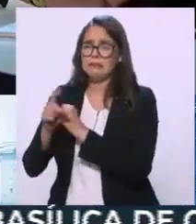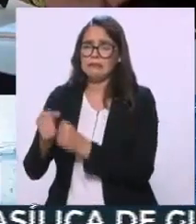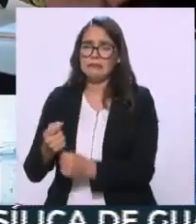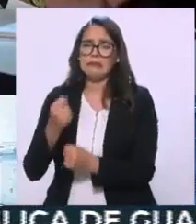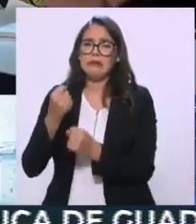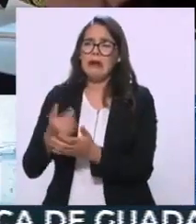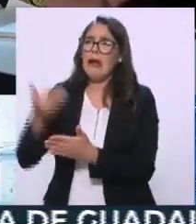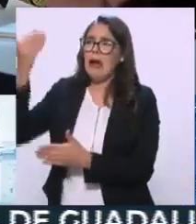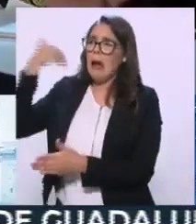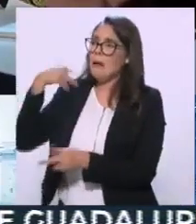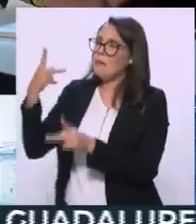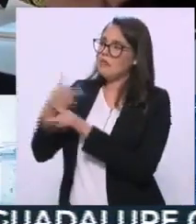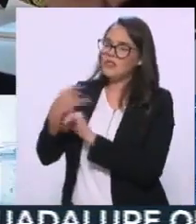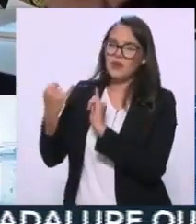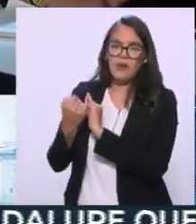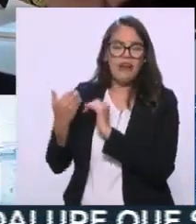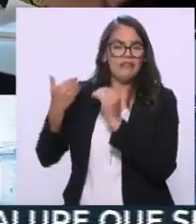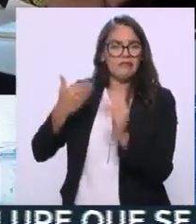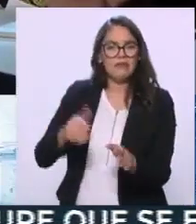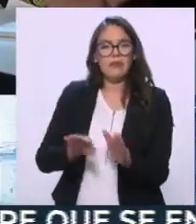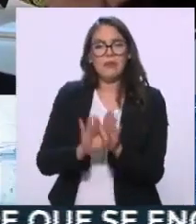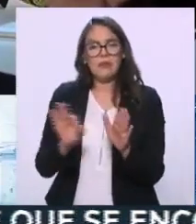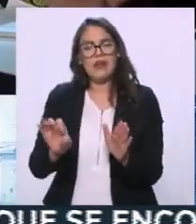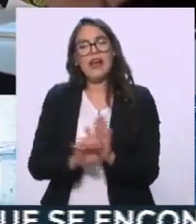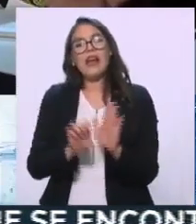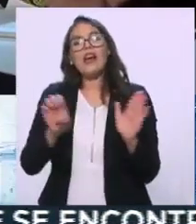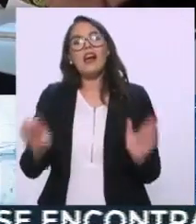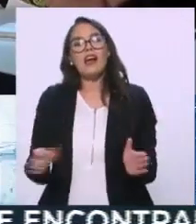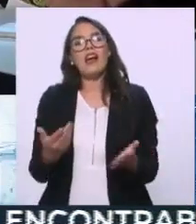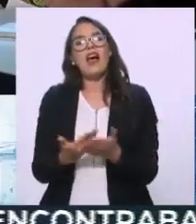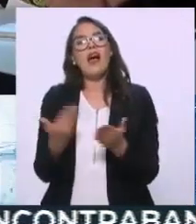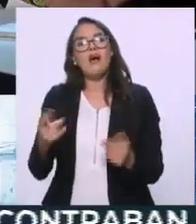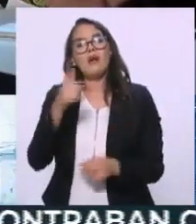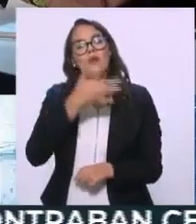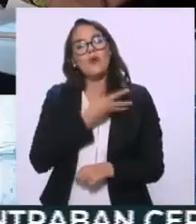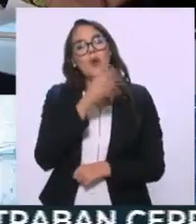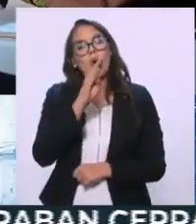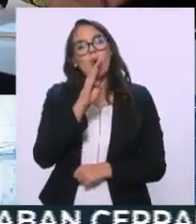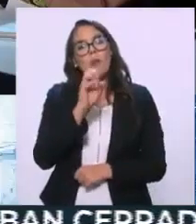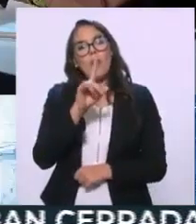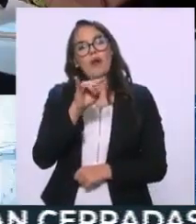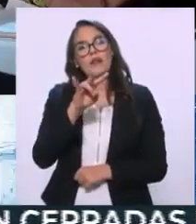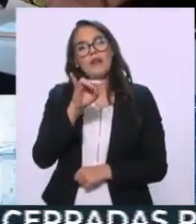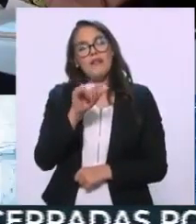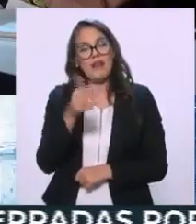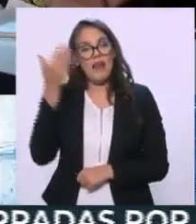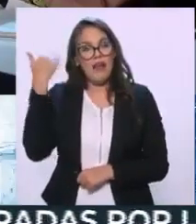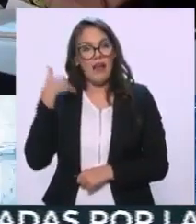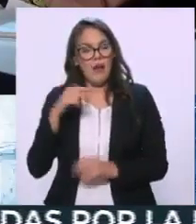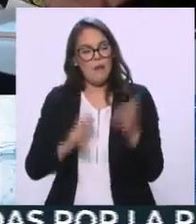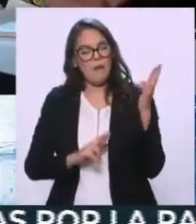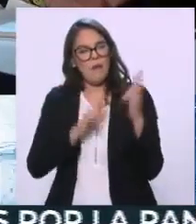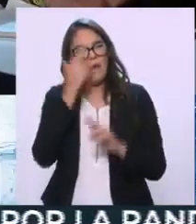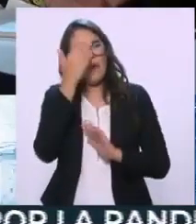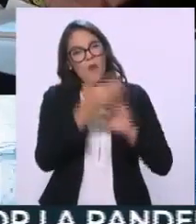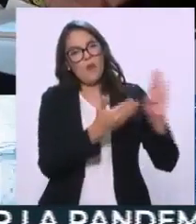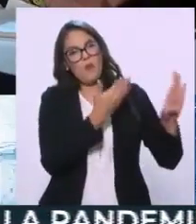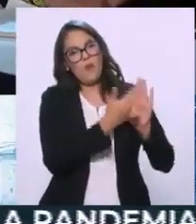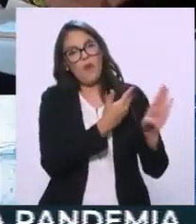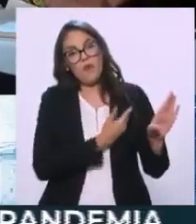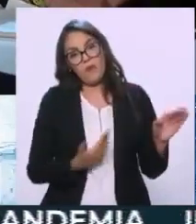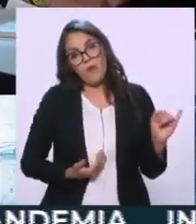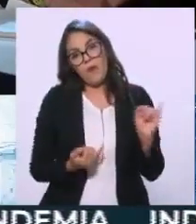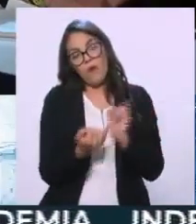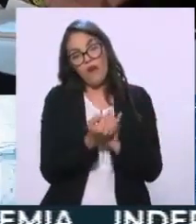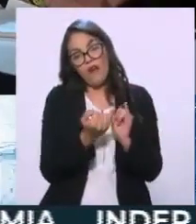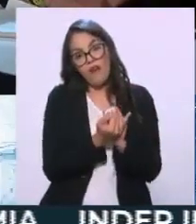situaciones pasadas, y tenemos ejemplos de esto. Ha habido un golpe en Bolivia y no movió una sola línea en Europa, no hubo un solo